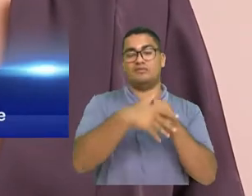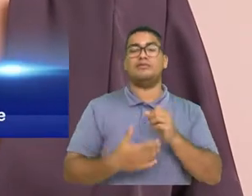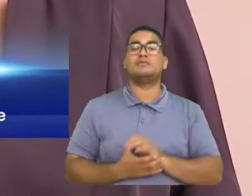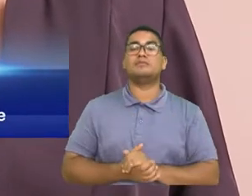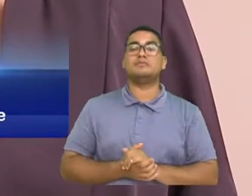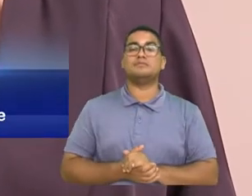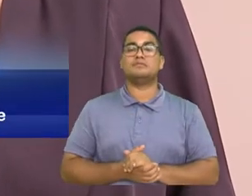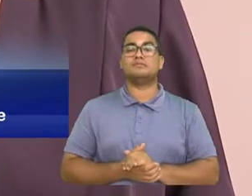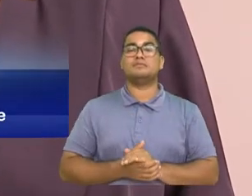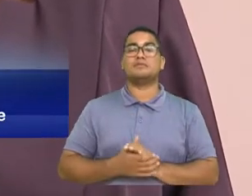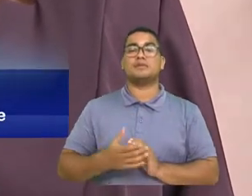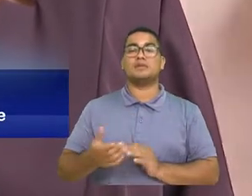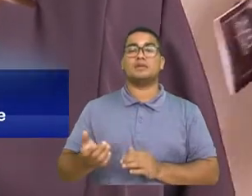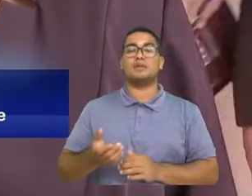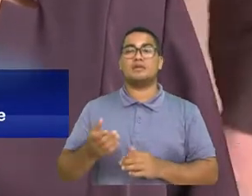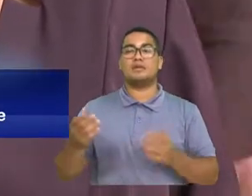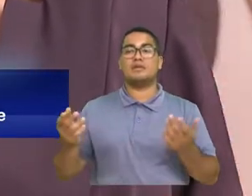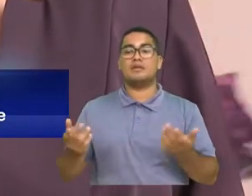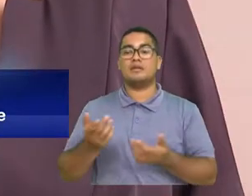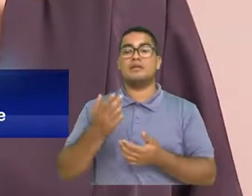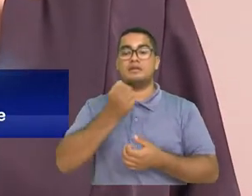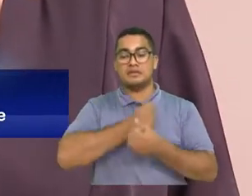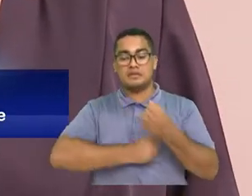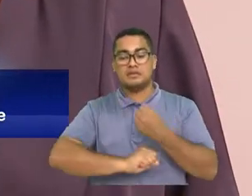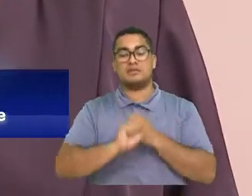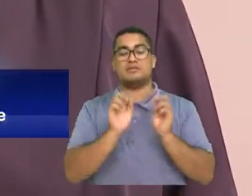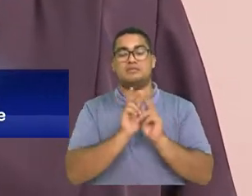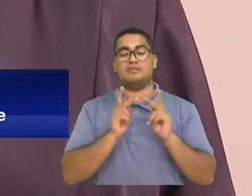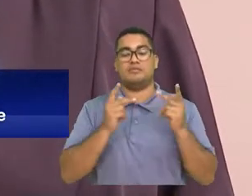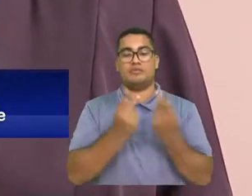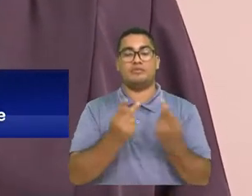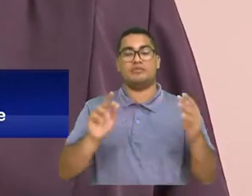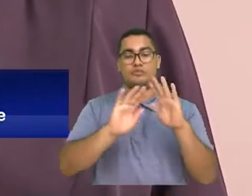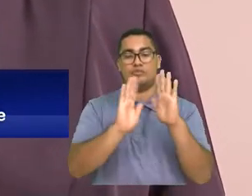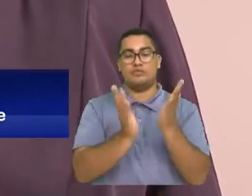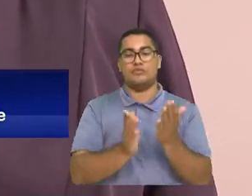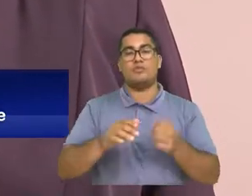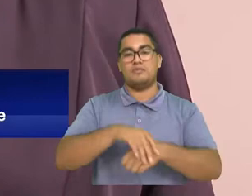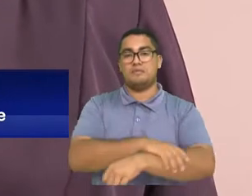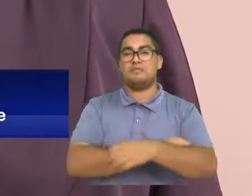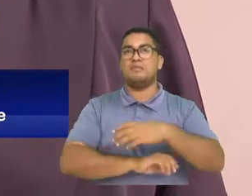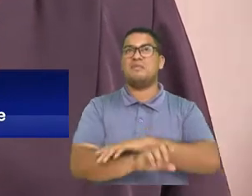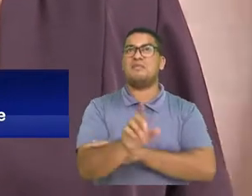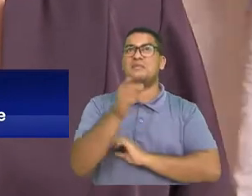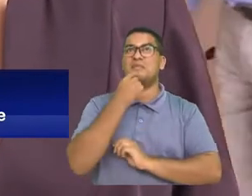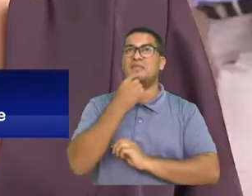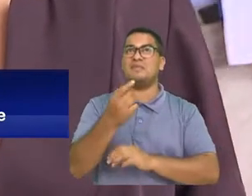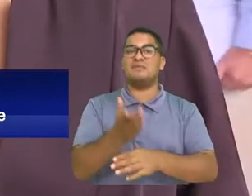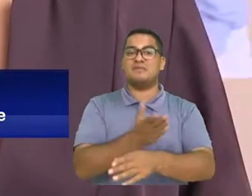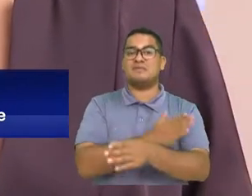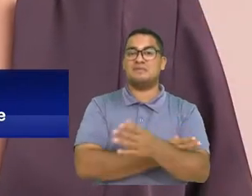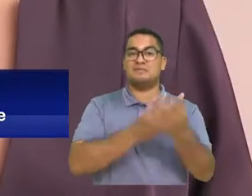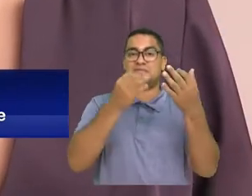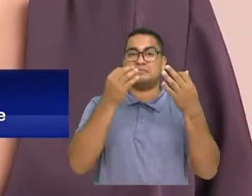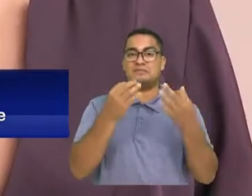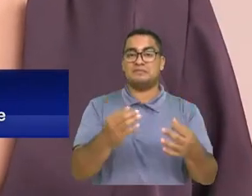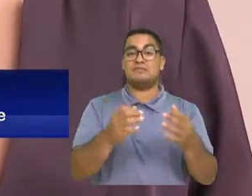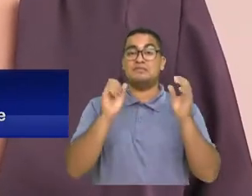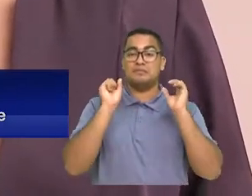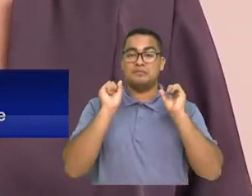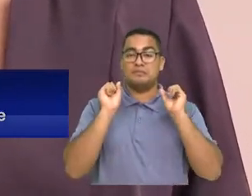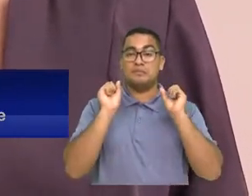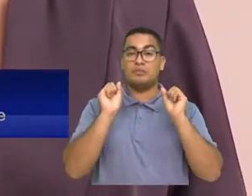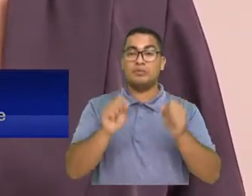hija de este pueblo y una mujer valiente, como le dije, ¿verdad?, una mujer que vale la pena que sí se le dé